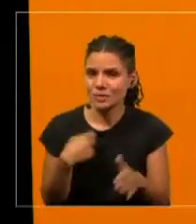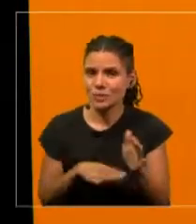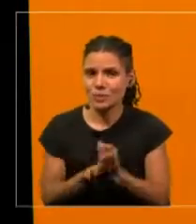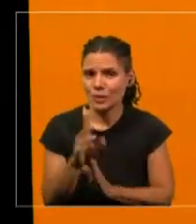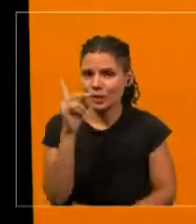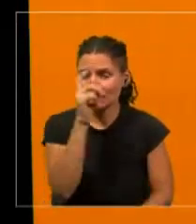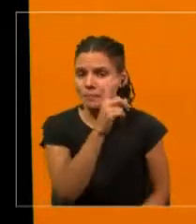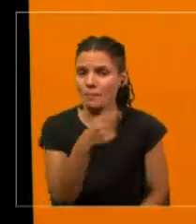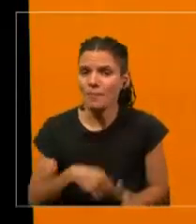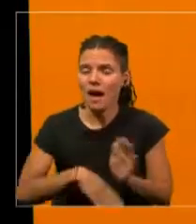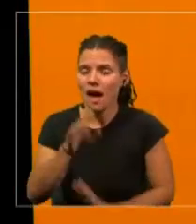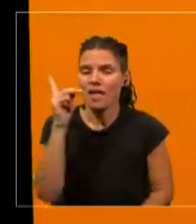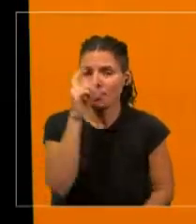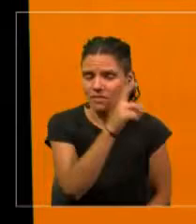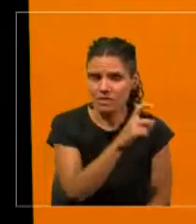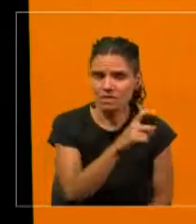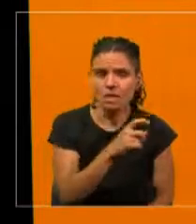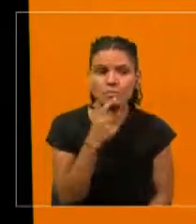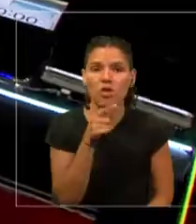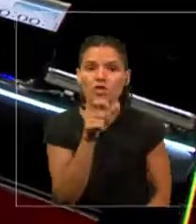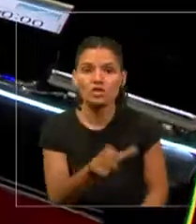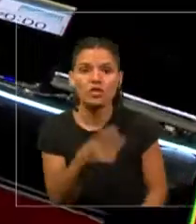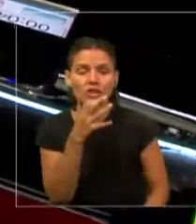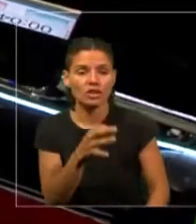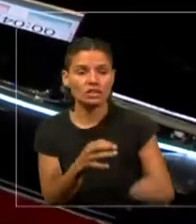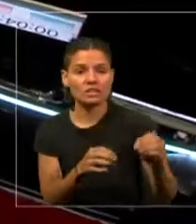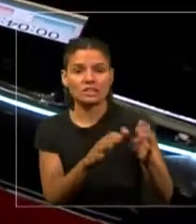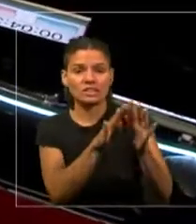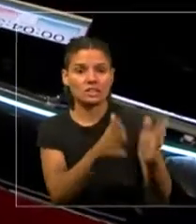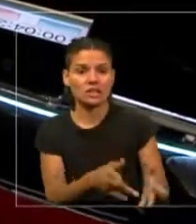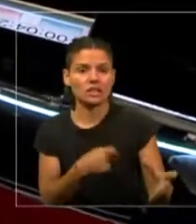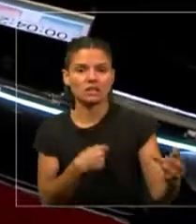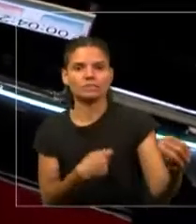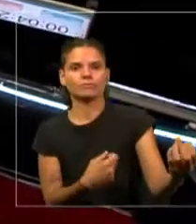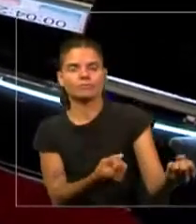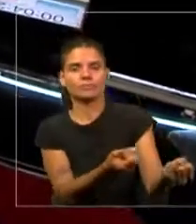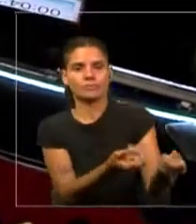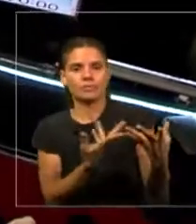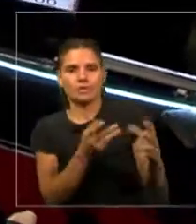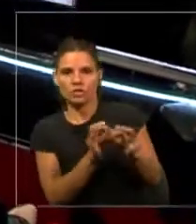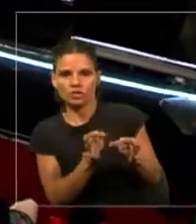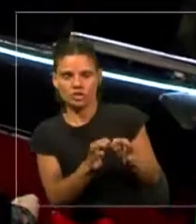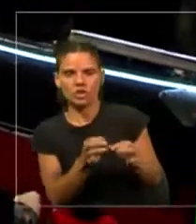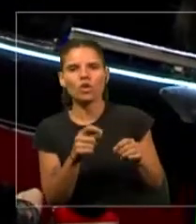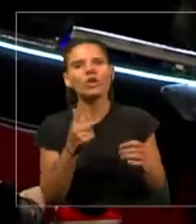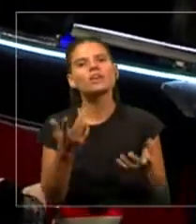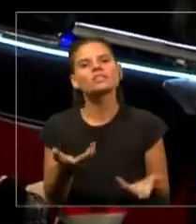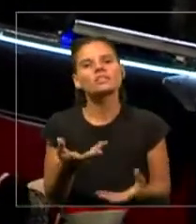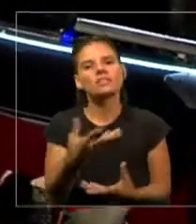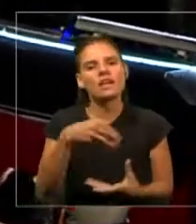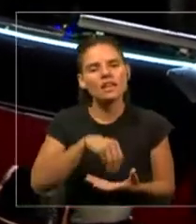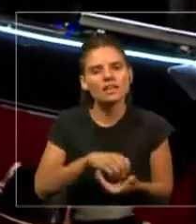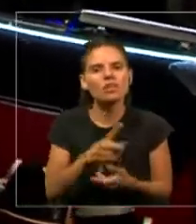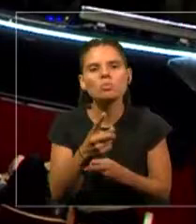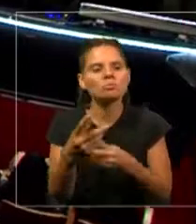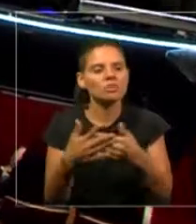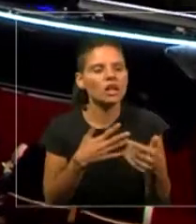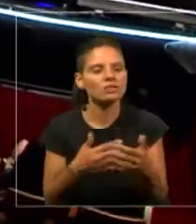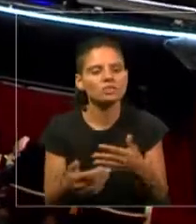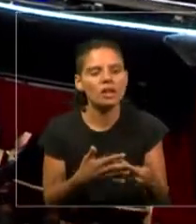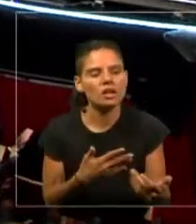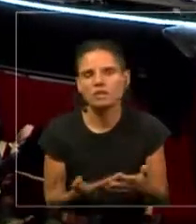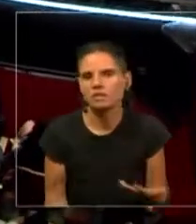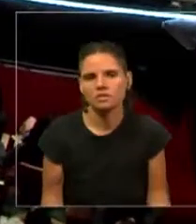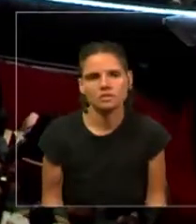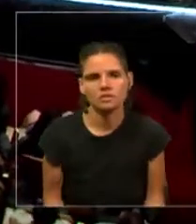Lo que yo llamo el estado incitativo es un estado que se inscribe en un marco cada vez más